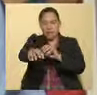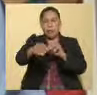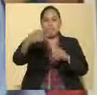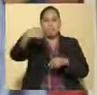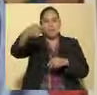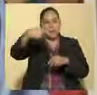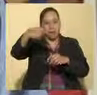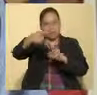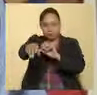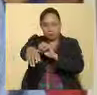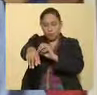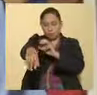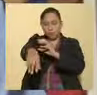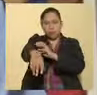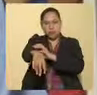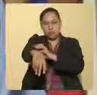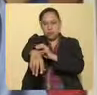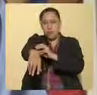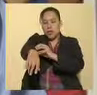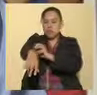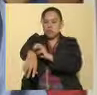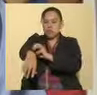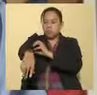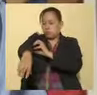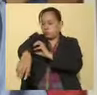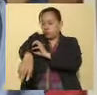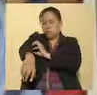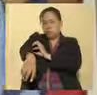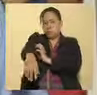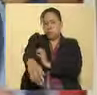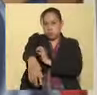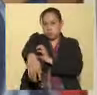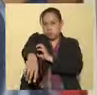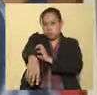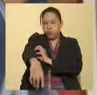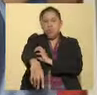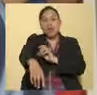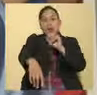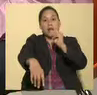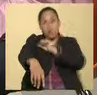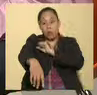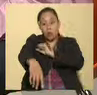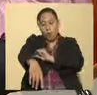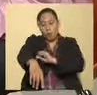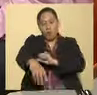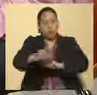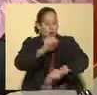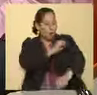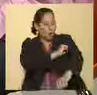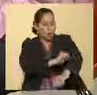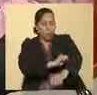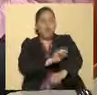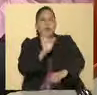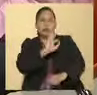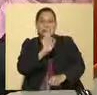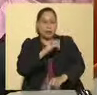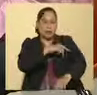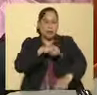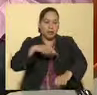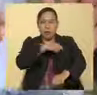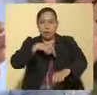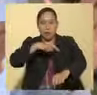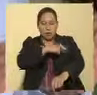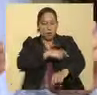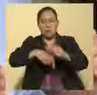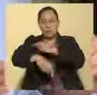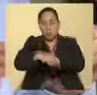lado derecho, es muy frecuente que a la hora de la operación ya le cierren de una vez del otro lado, porque pueden ser bilaterales. Ahora,